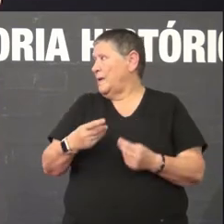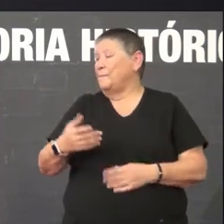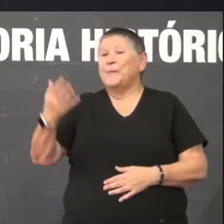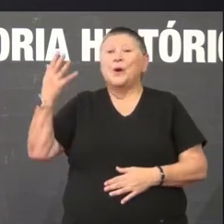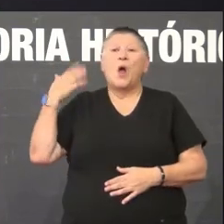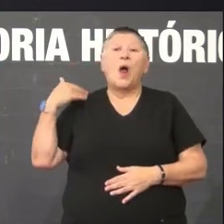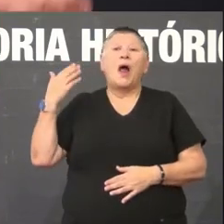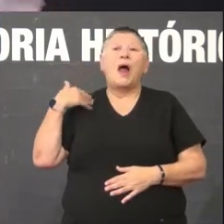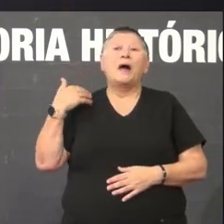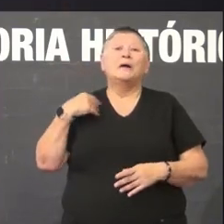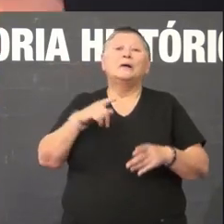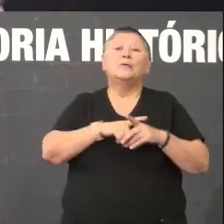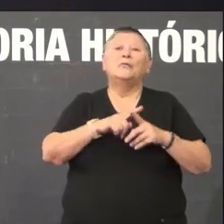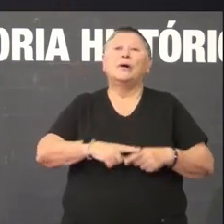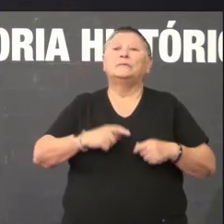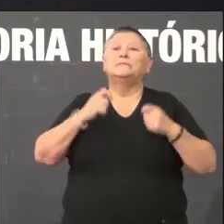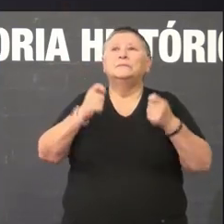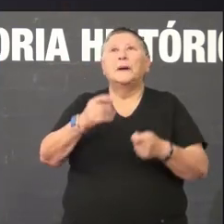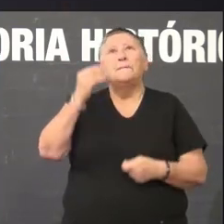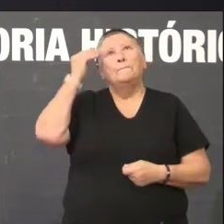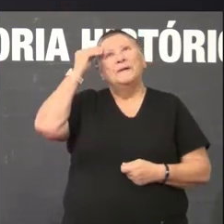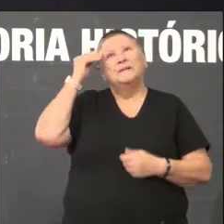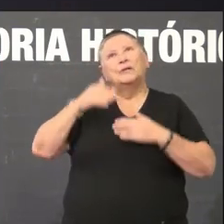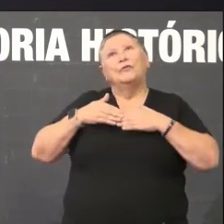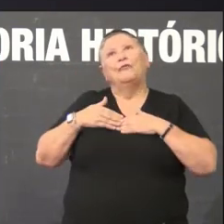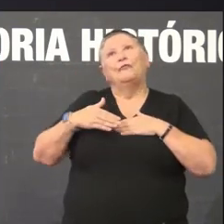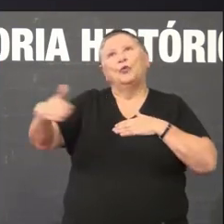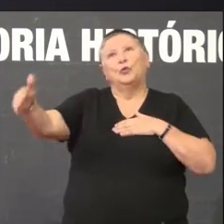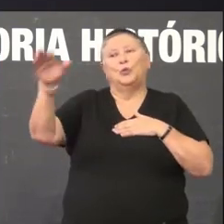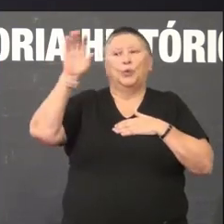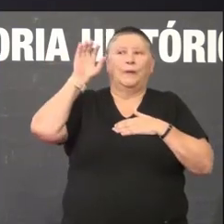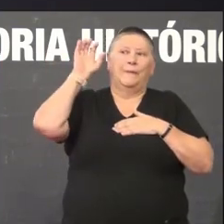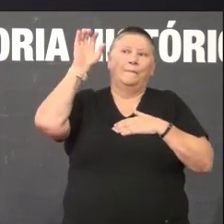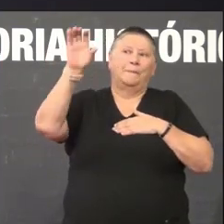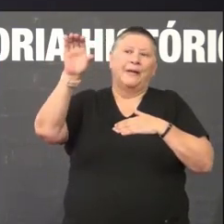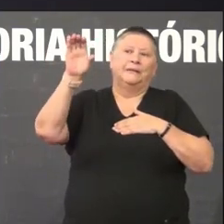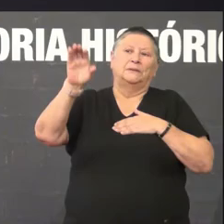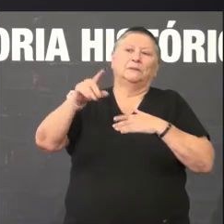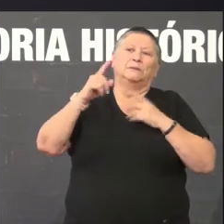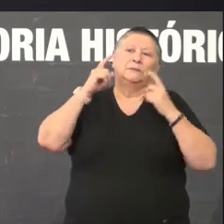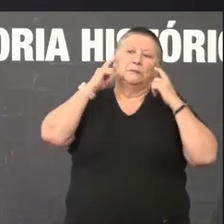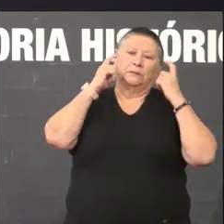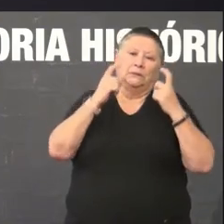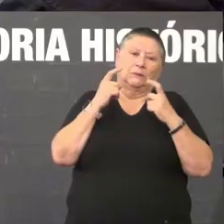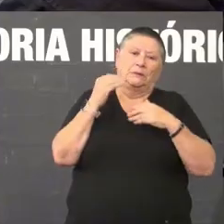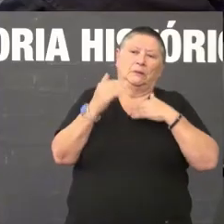fue una concesión pensando en el futuro de un país y tratando de sobrepasar